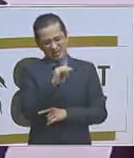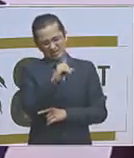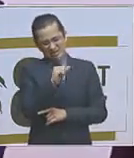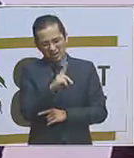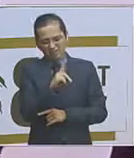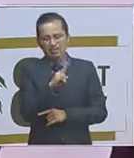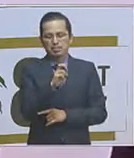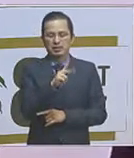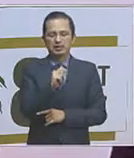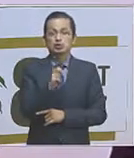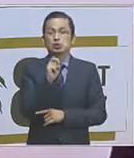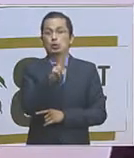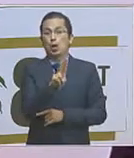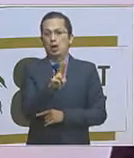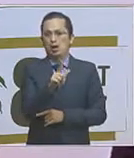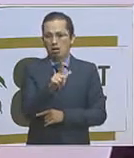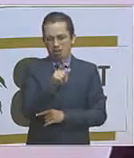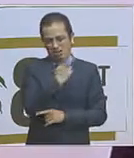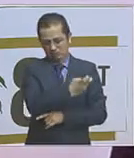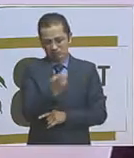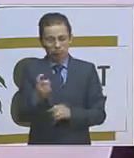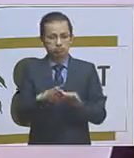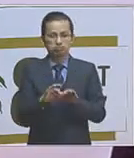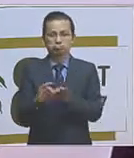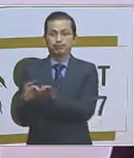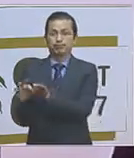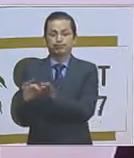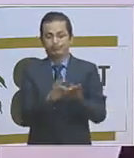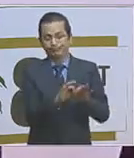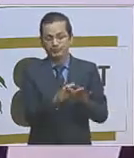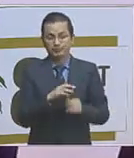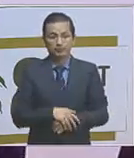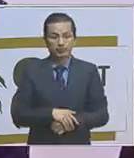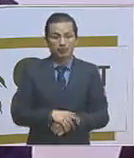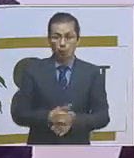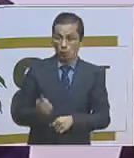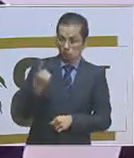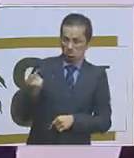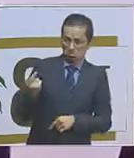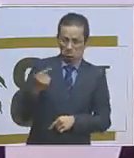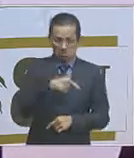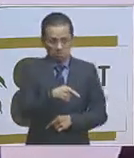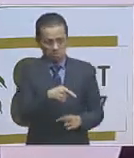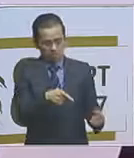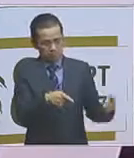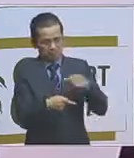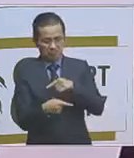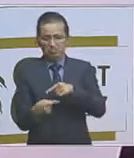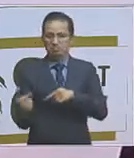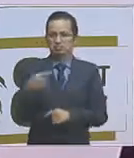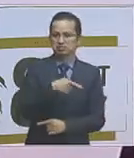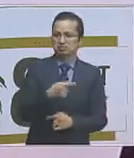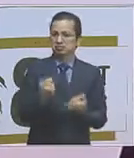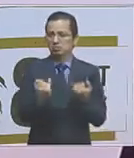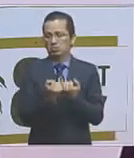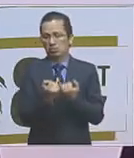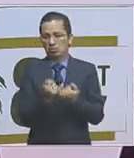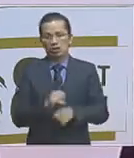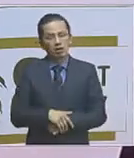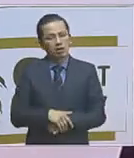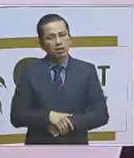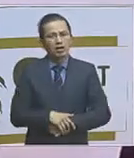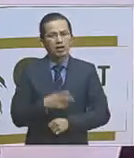están íntimamente interrelacionados uno afecta al otro como conectar ambos